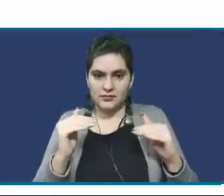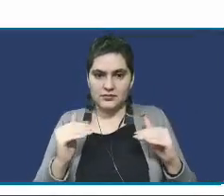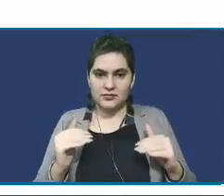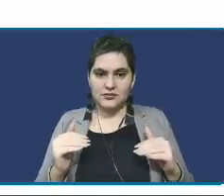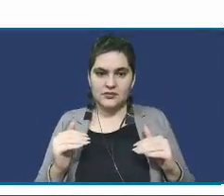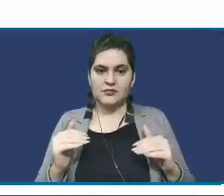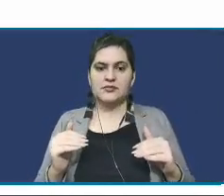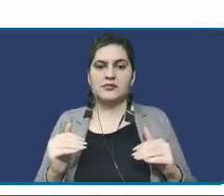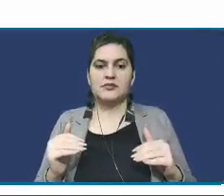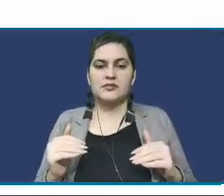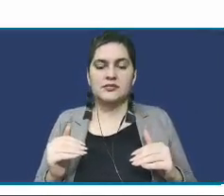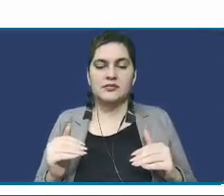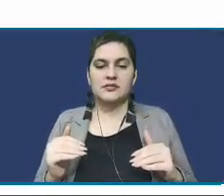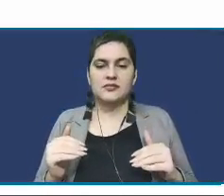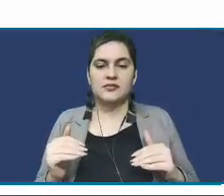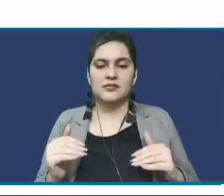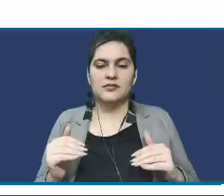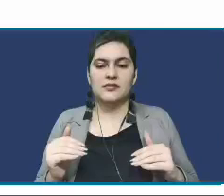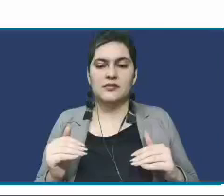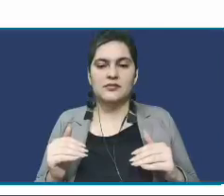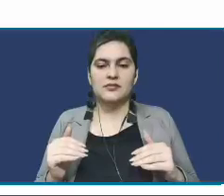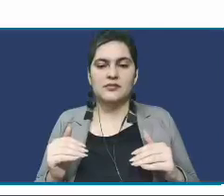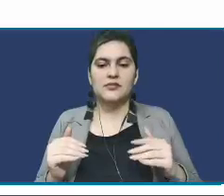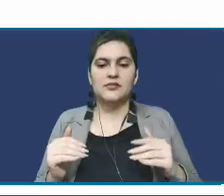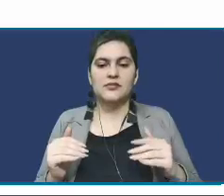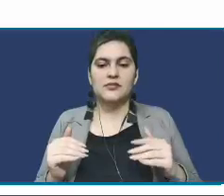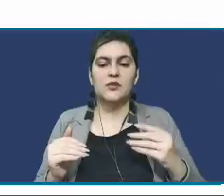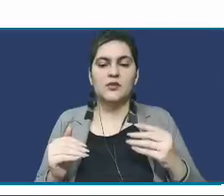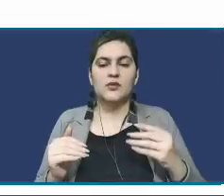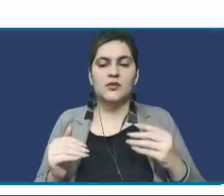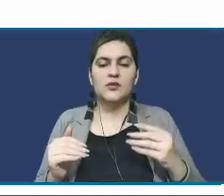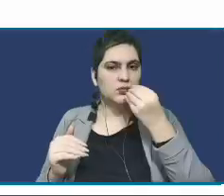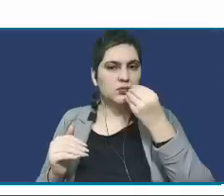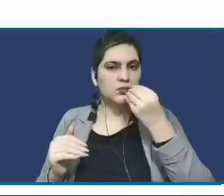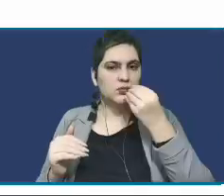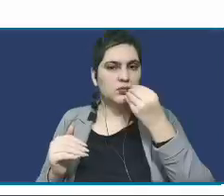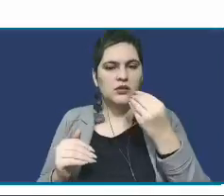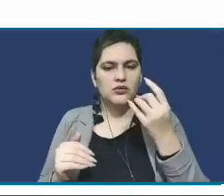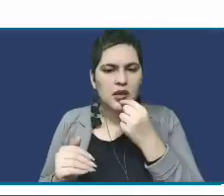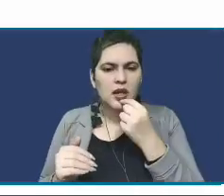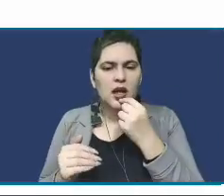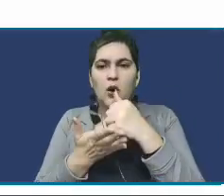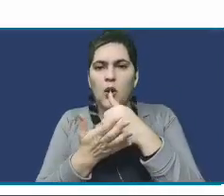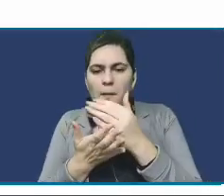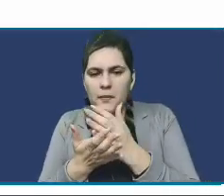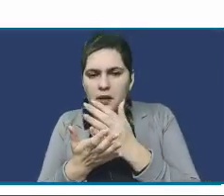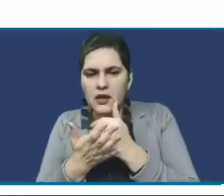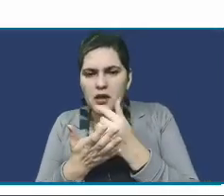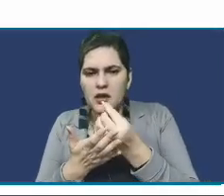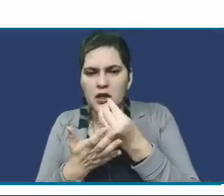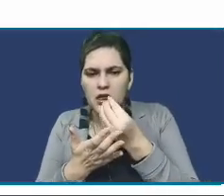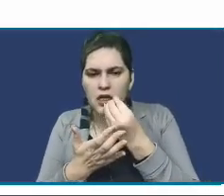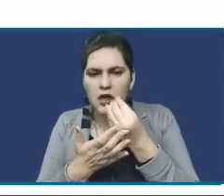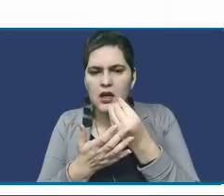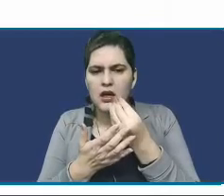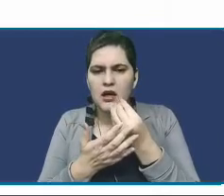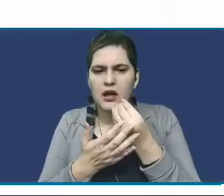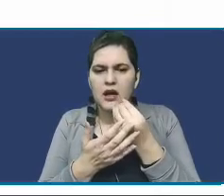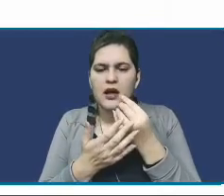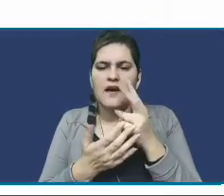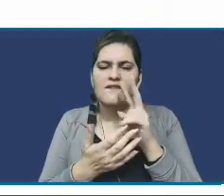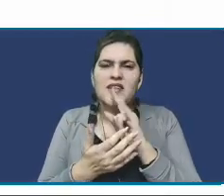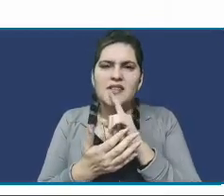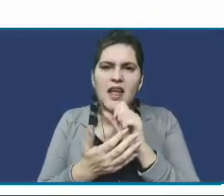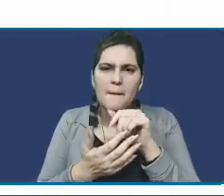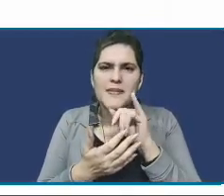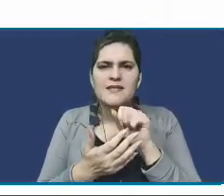en la dieta, después preparados solamente farmacológicos y después suplementación en vitamina. Entonces, cuando